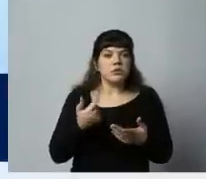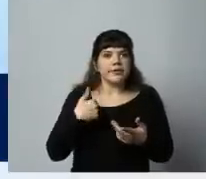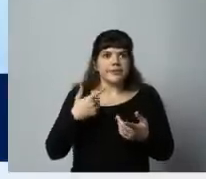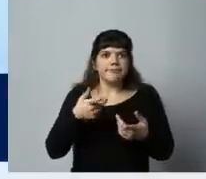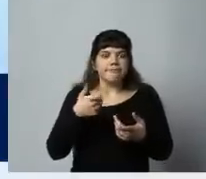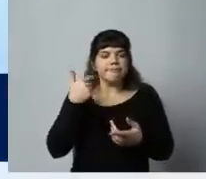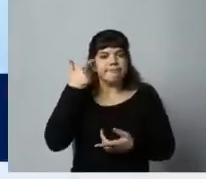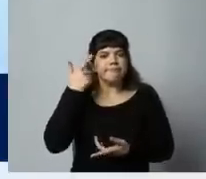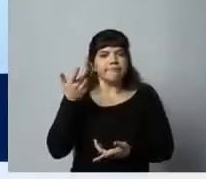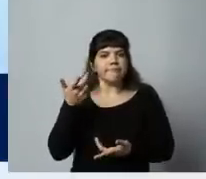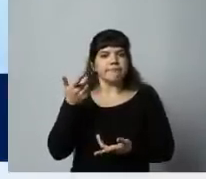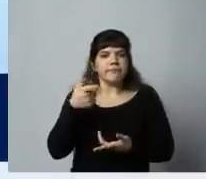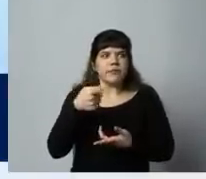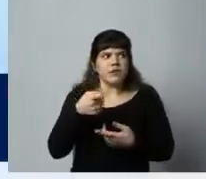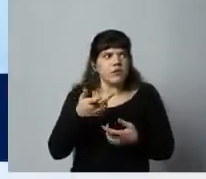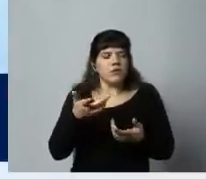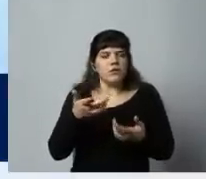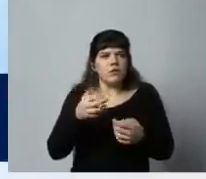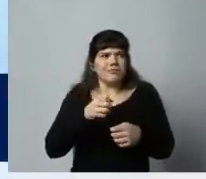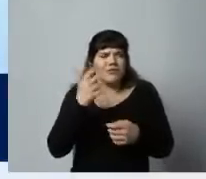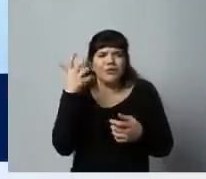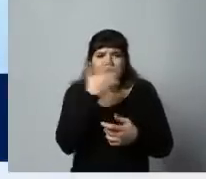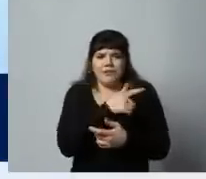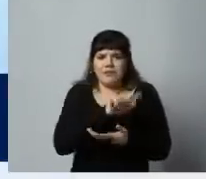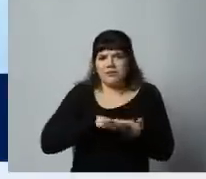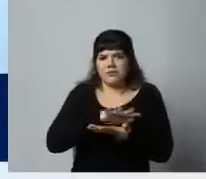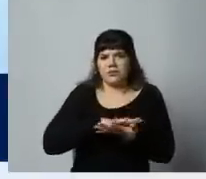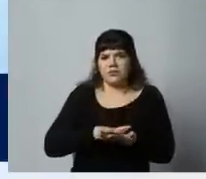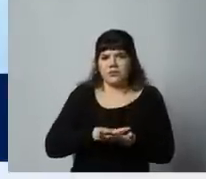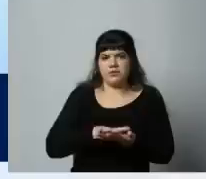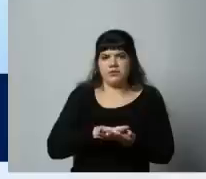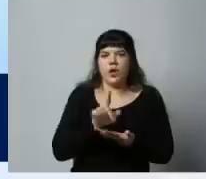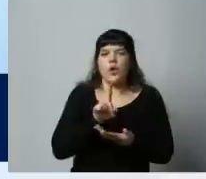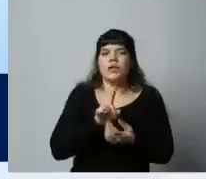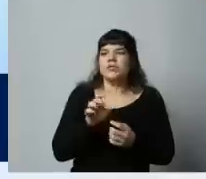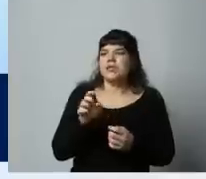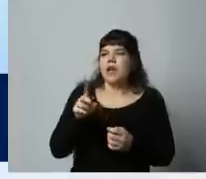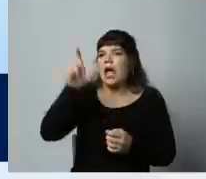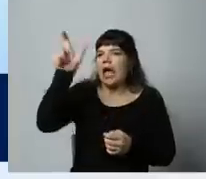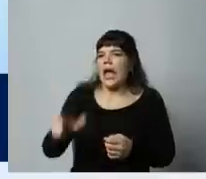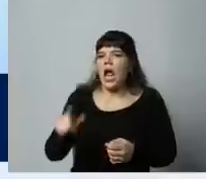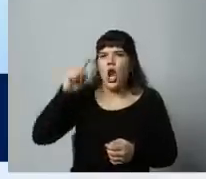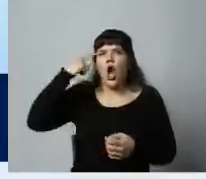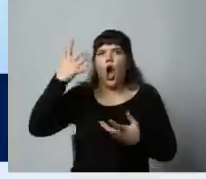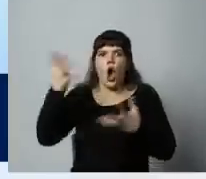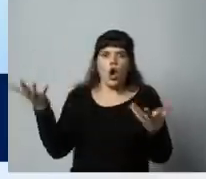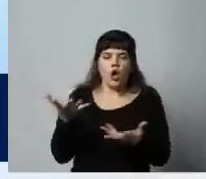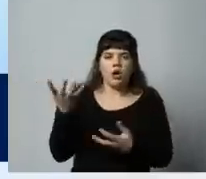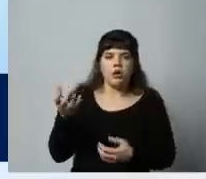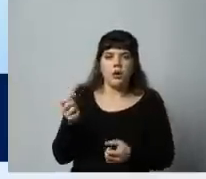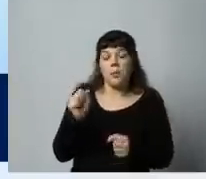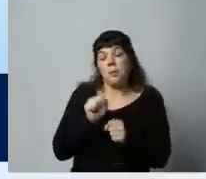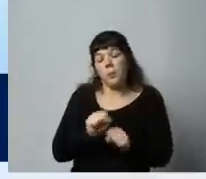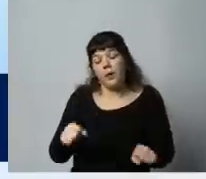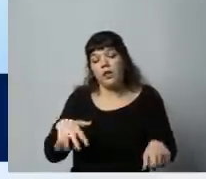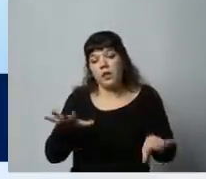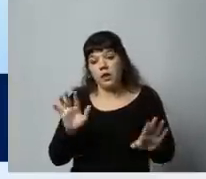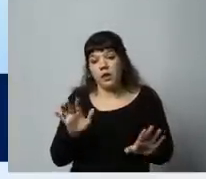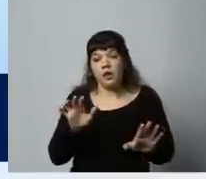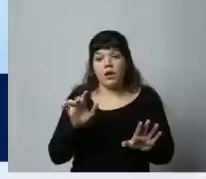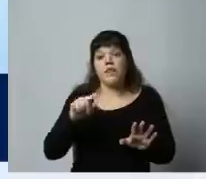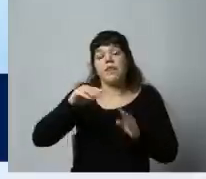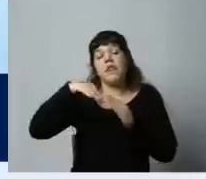parece que eso es lo más terrible de todo no es un un capatas que es un loquito será un sádico por muchas cosas que se